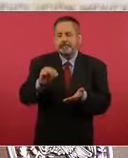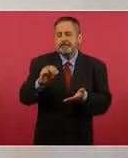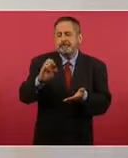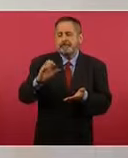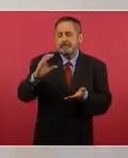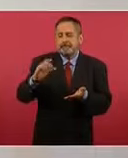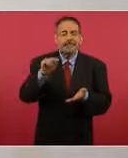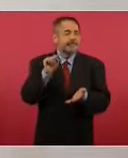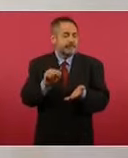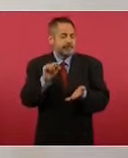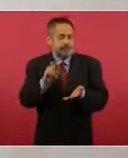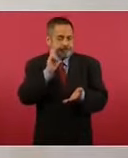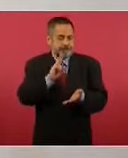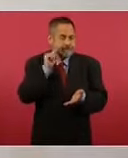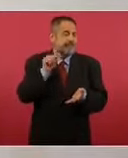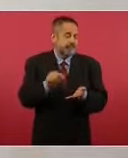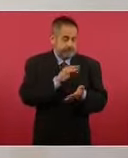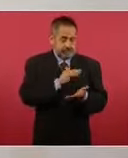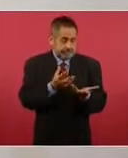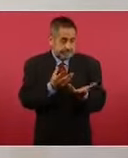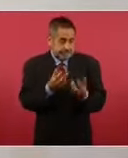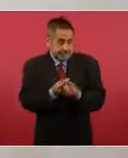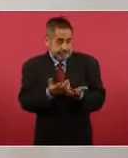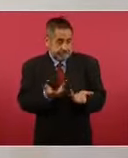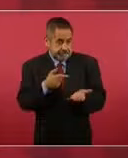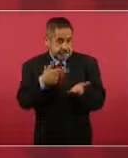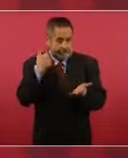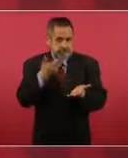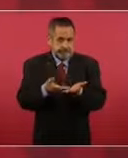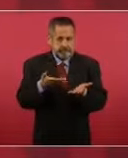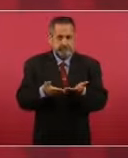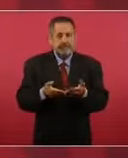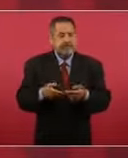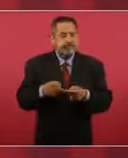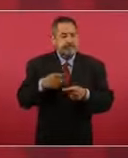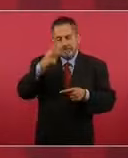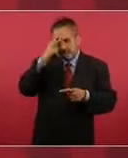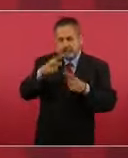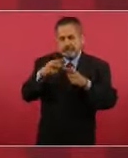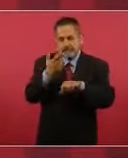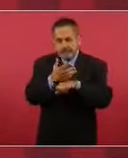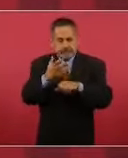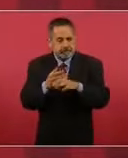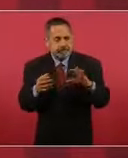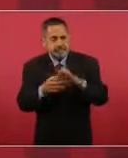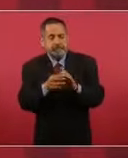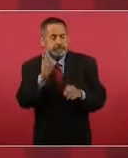económico-comercial de mexico y extensiones pero